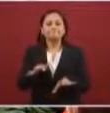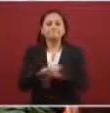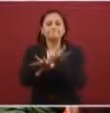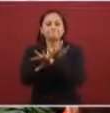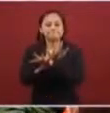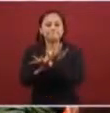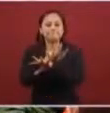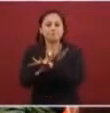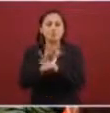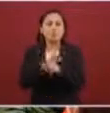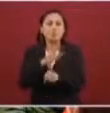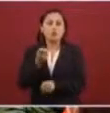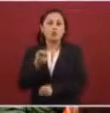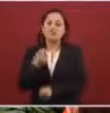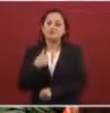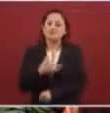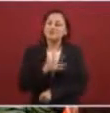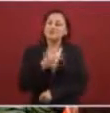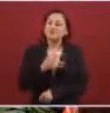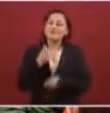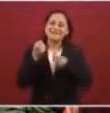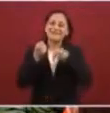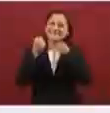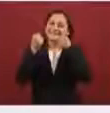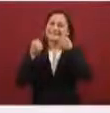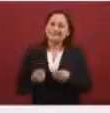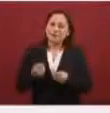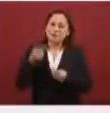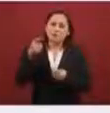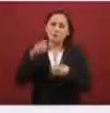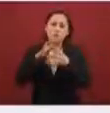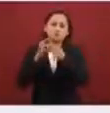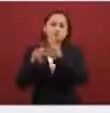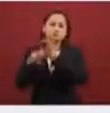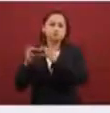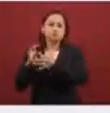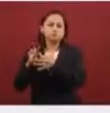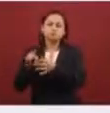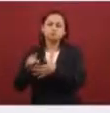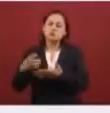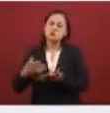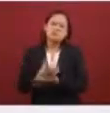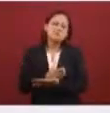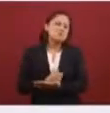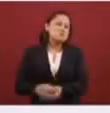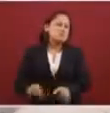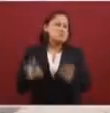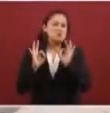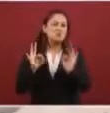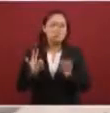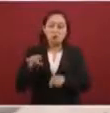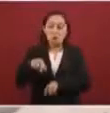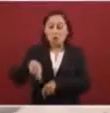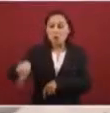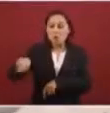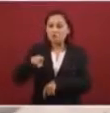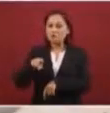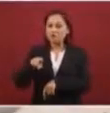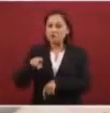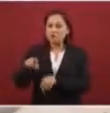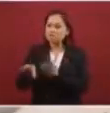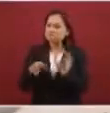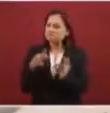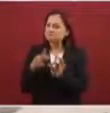estoy seguro que vamos a obtener buenos resultados, que ustedes van a tener un buen desempeño.